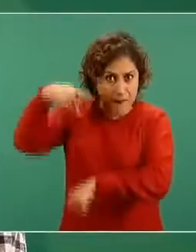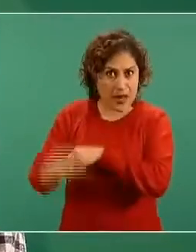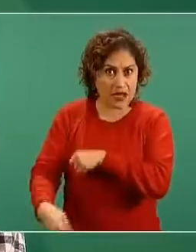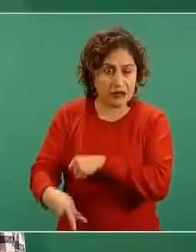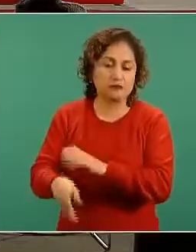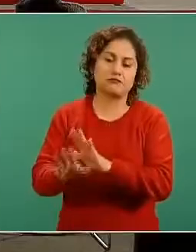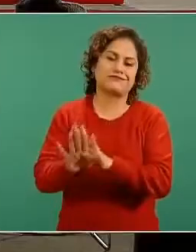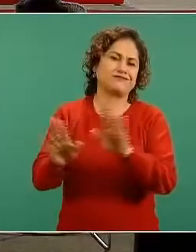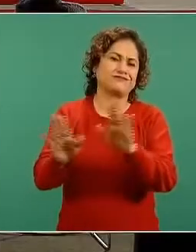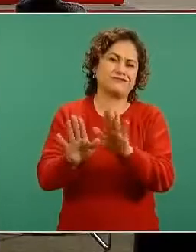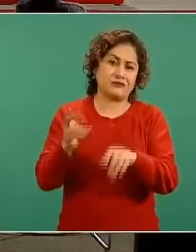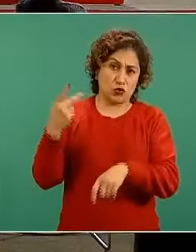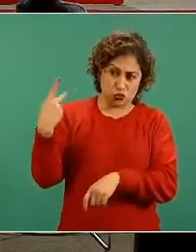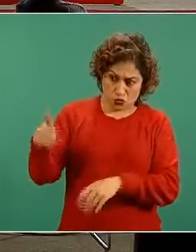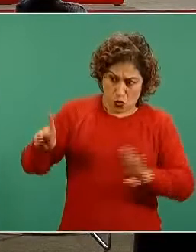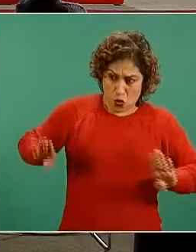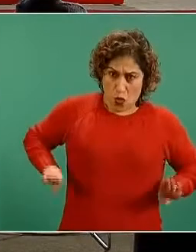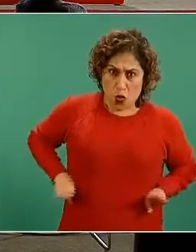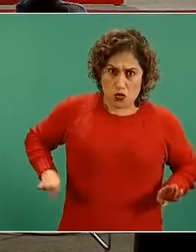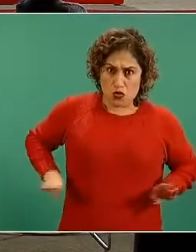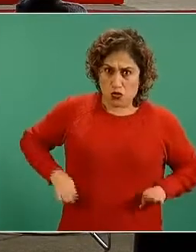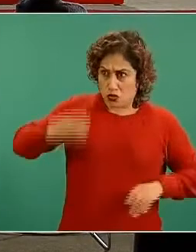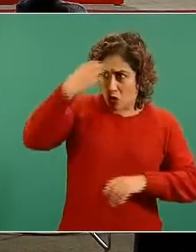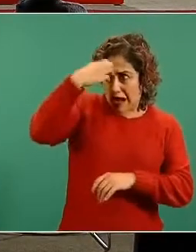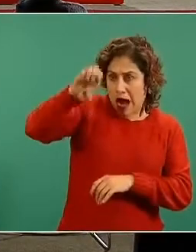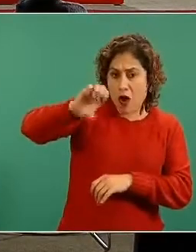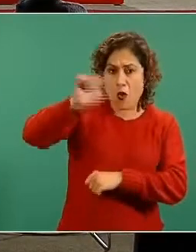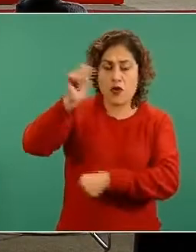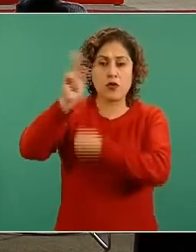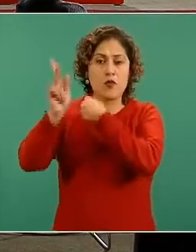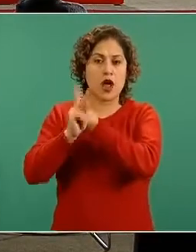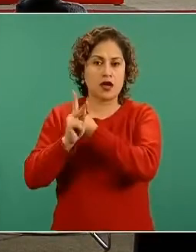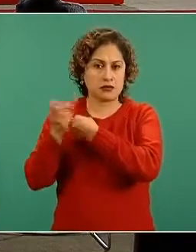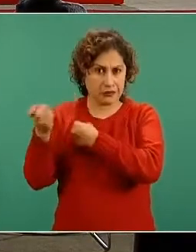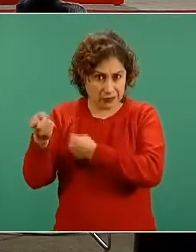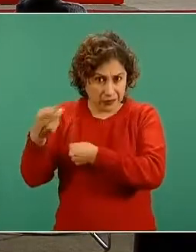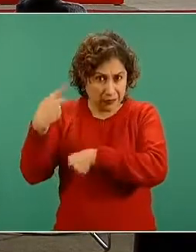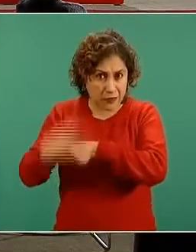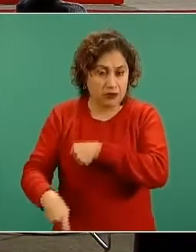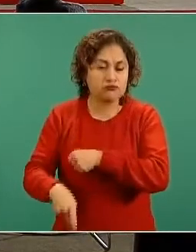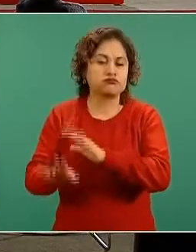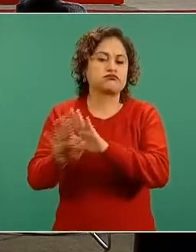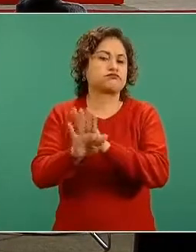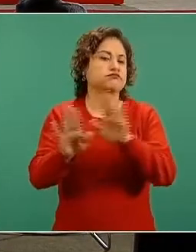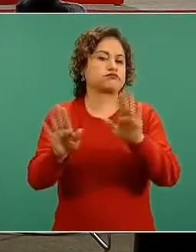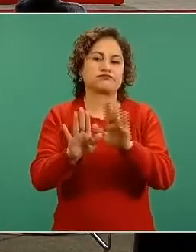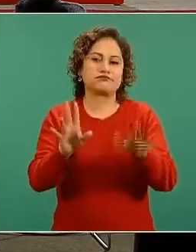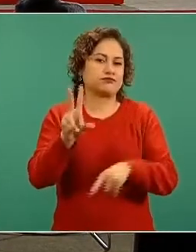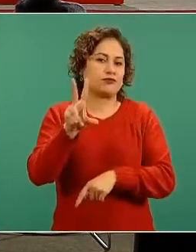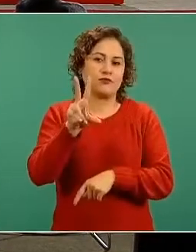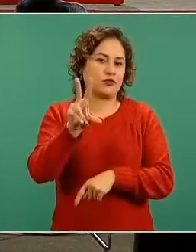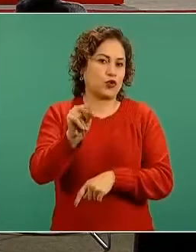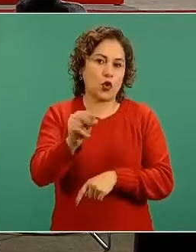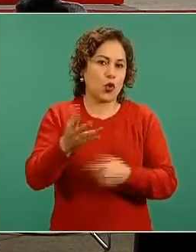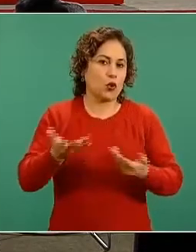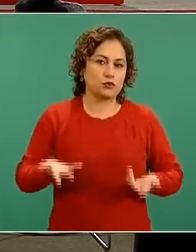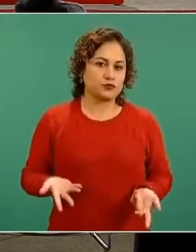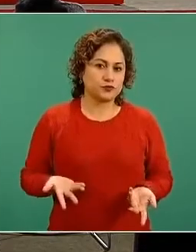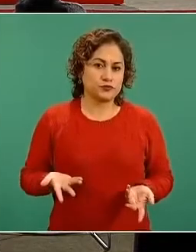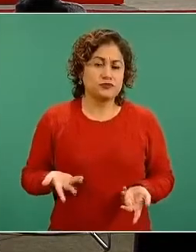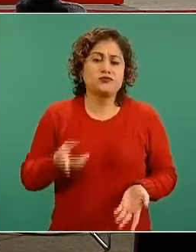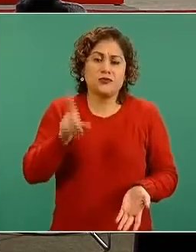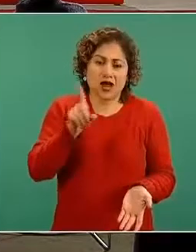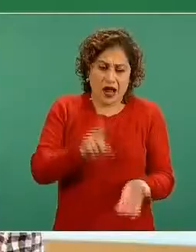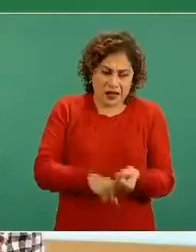extranjeras. Ciertamente, cuando se congregan más personas, pueden ser más eficientes en transmitir